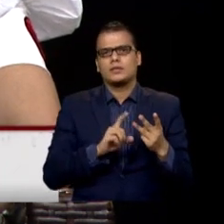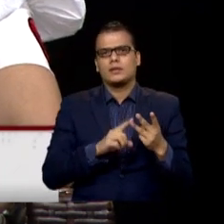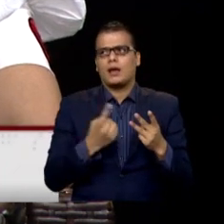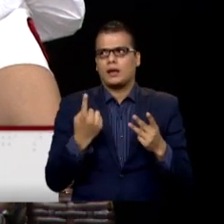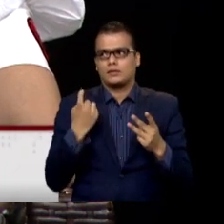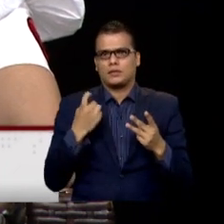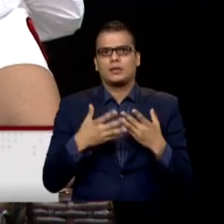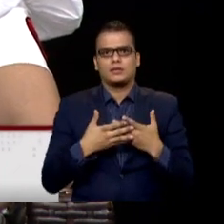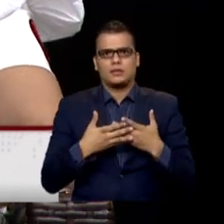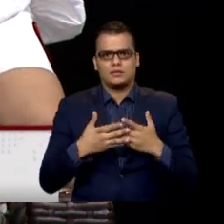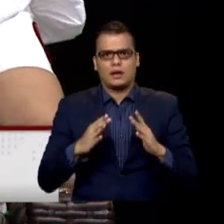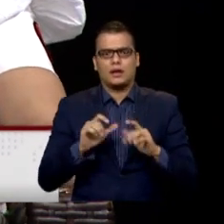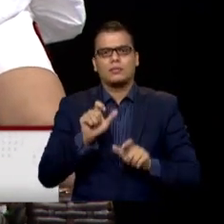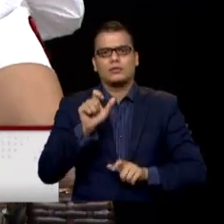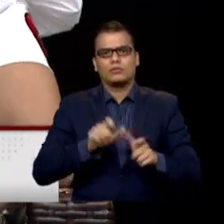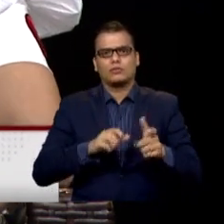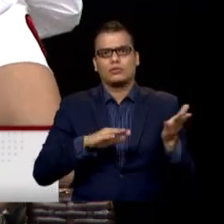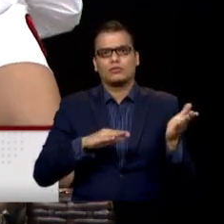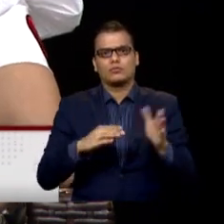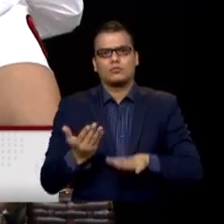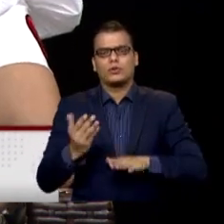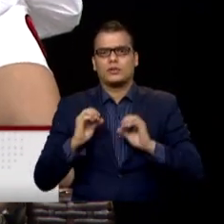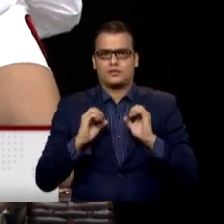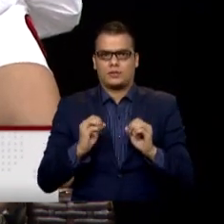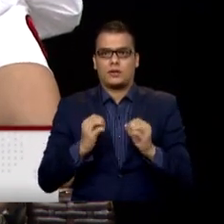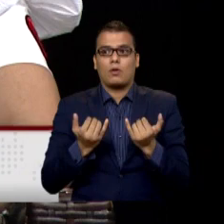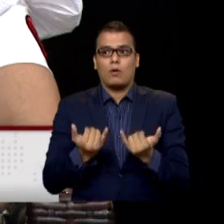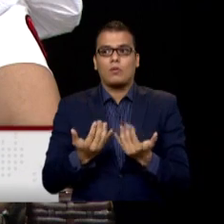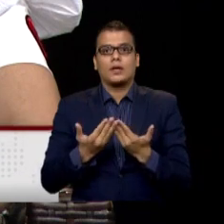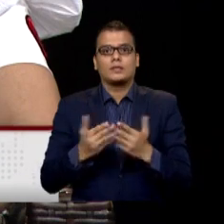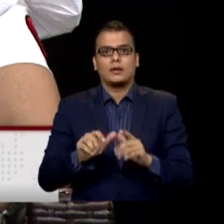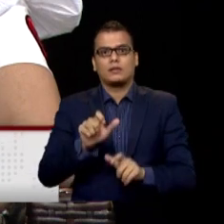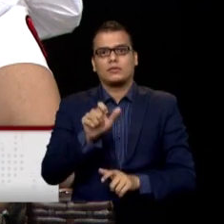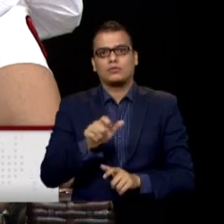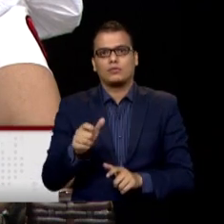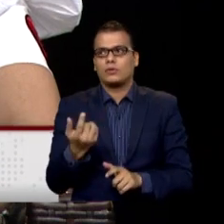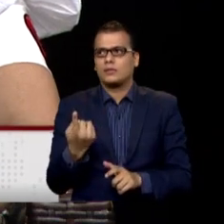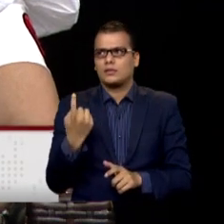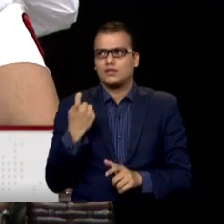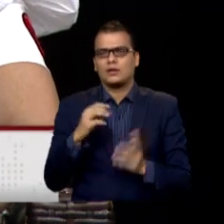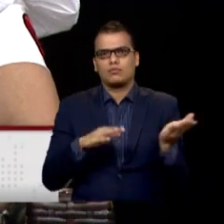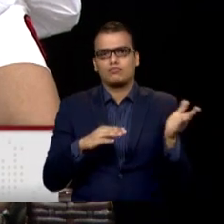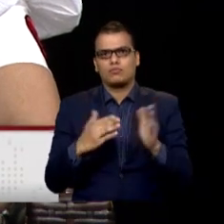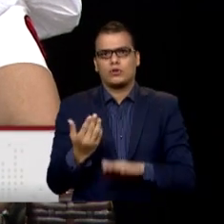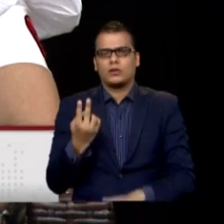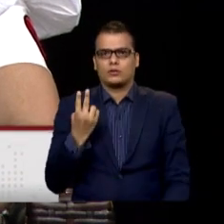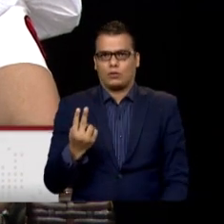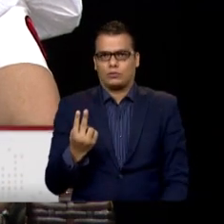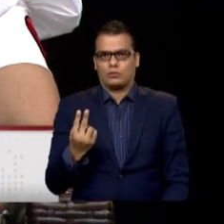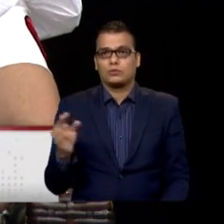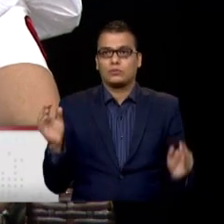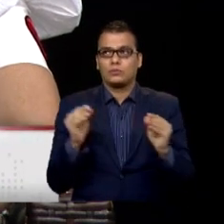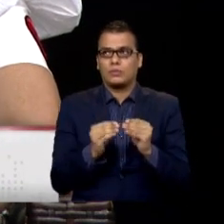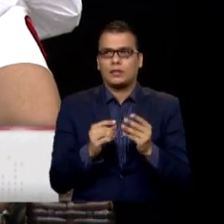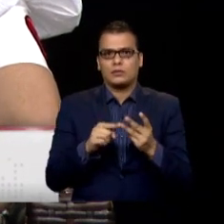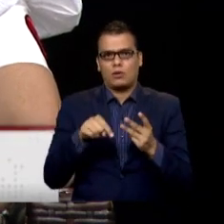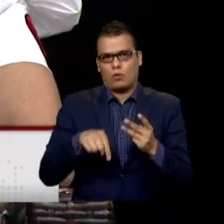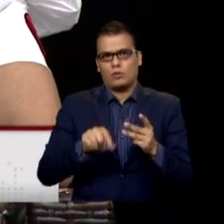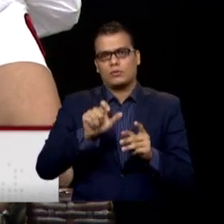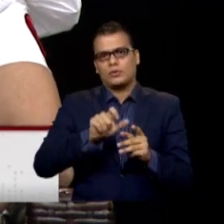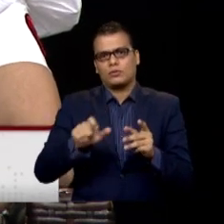y ayer tuvimos cero muertes. Hoy nos reportan dos personas que fallecieron el día de ayer y dos personas que fallecieron el día de